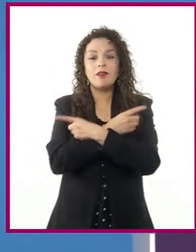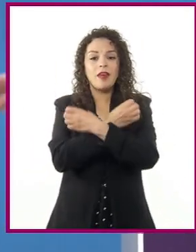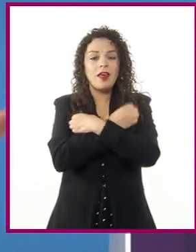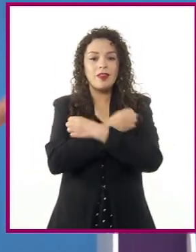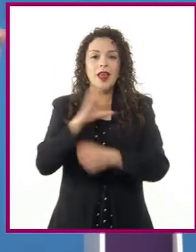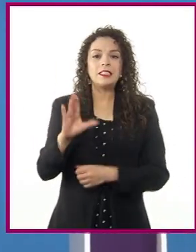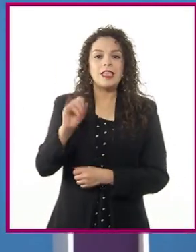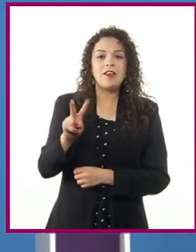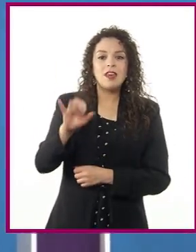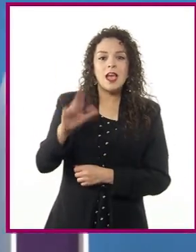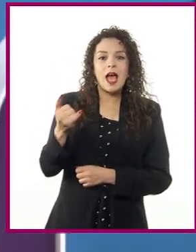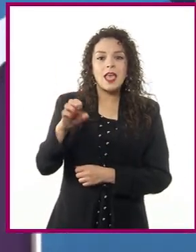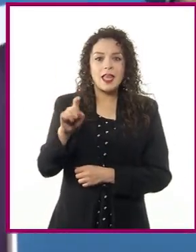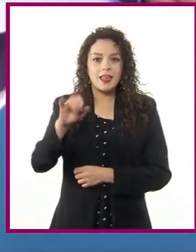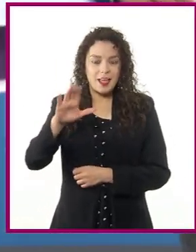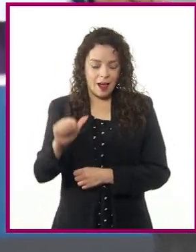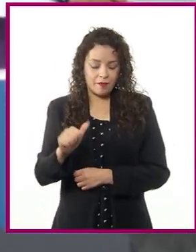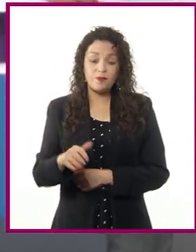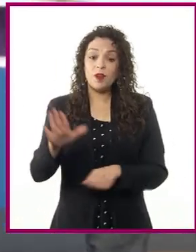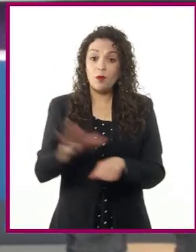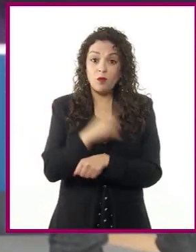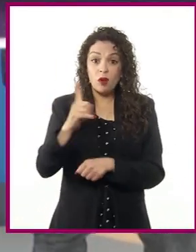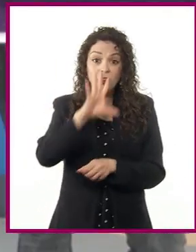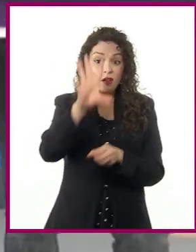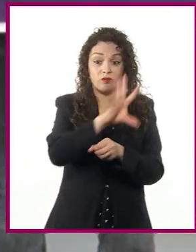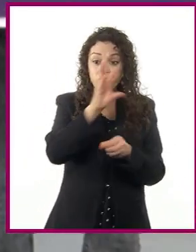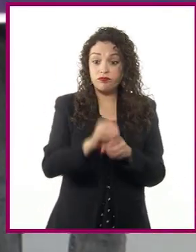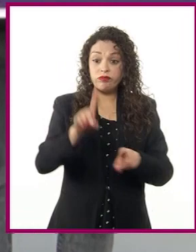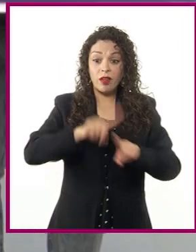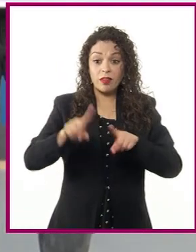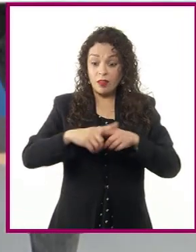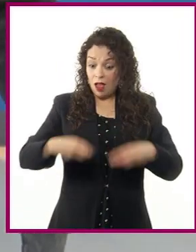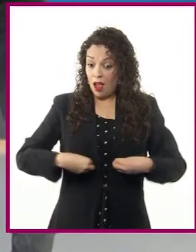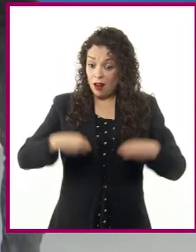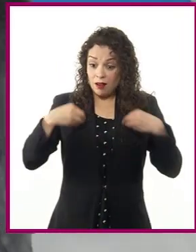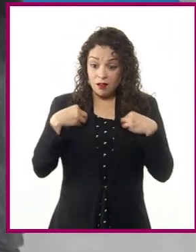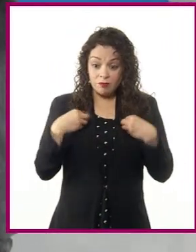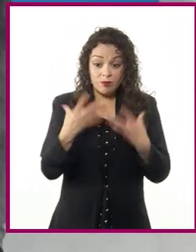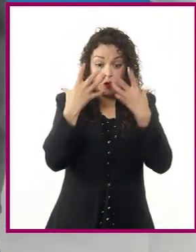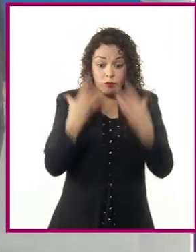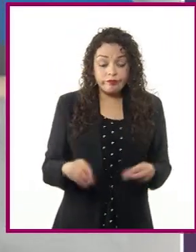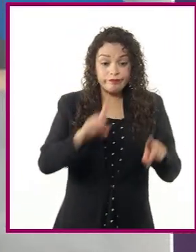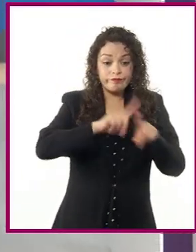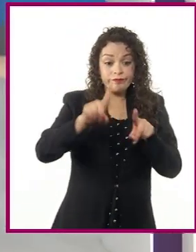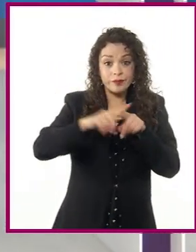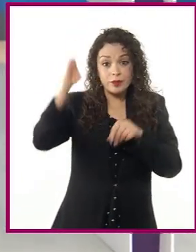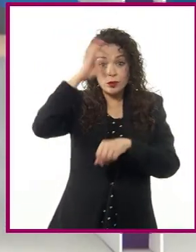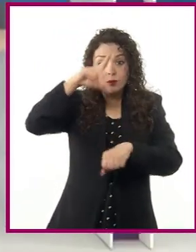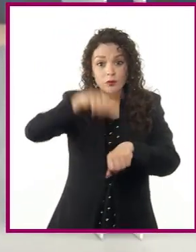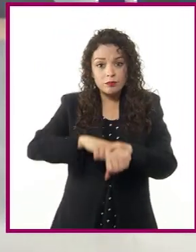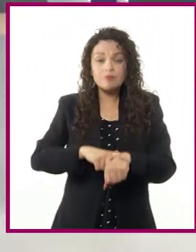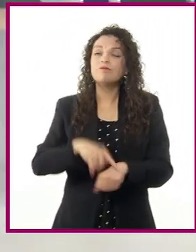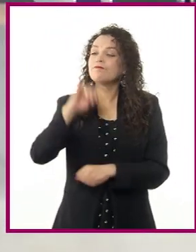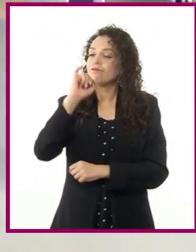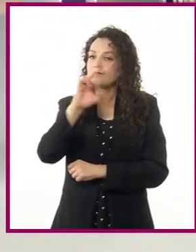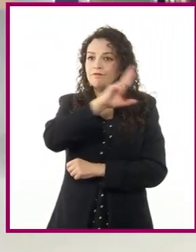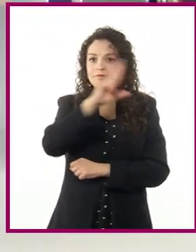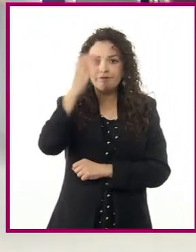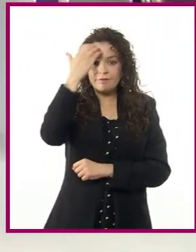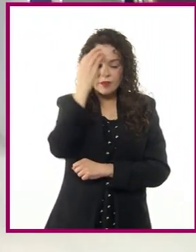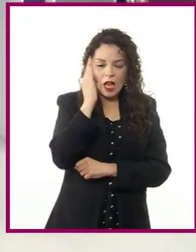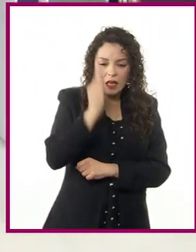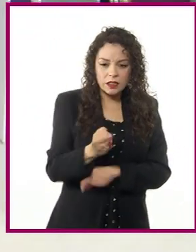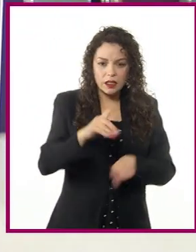abarca todos los aspectos de nuestra vida. Dentro de esta multiculturalidad se aceptan y se reconocen todas